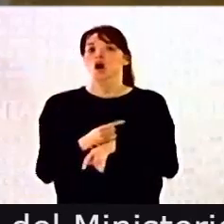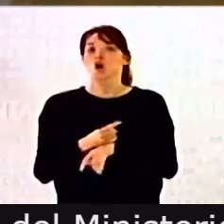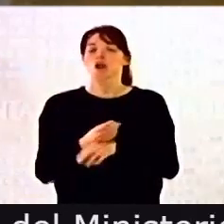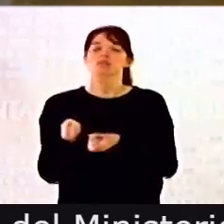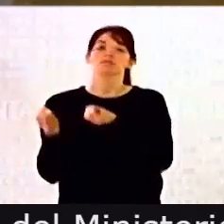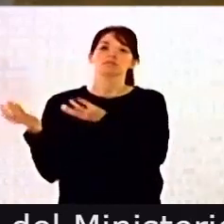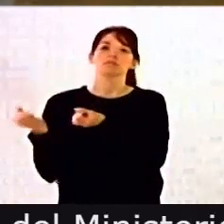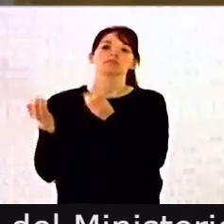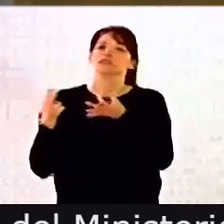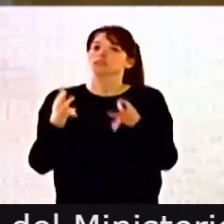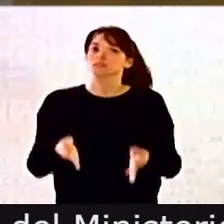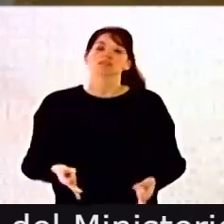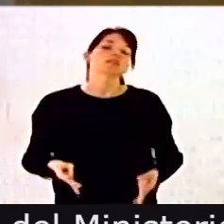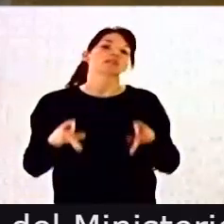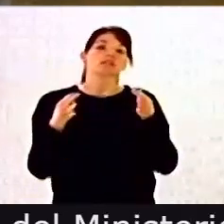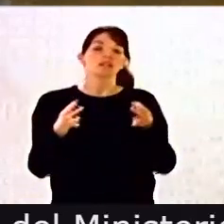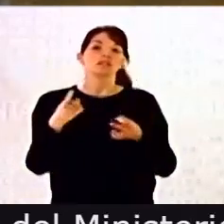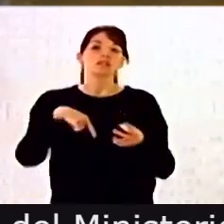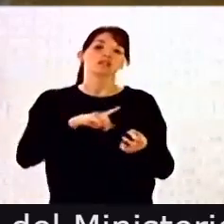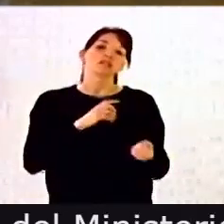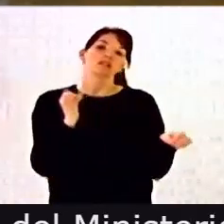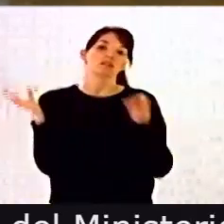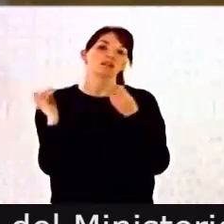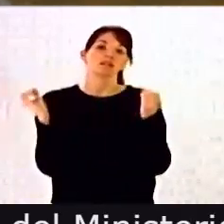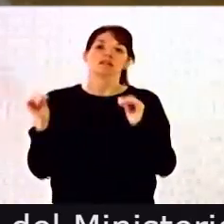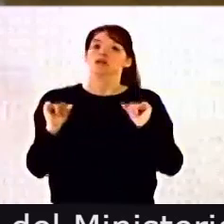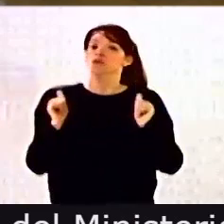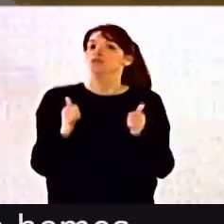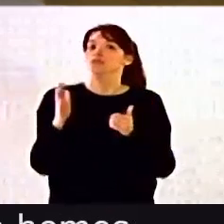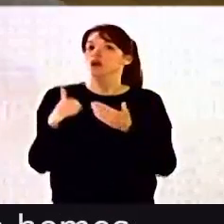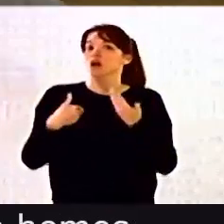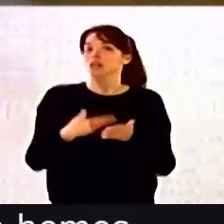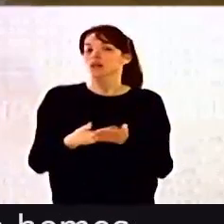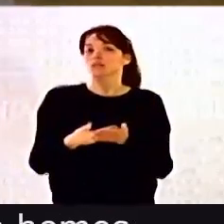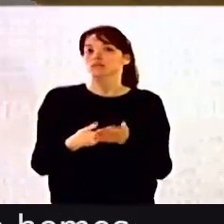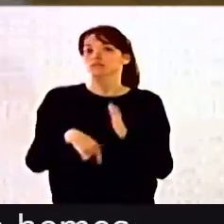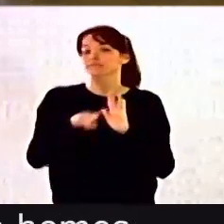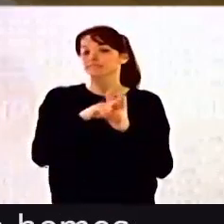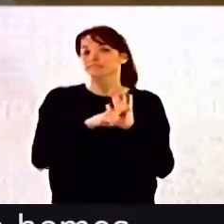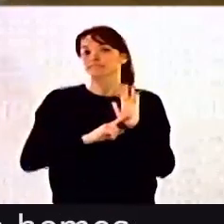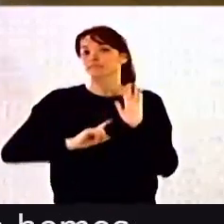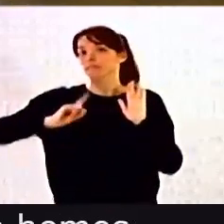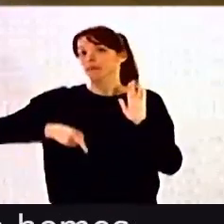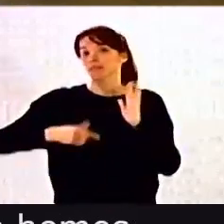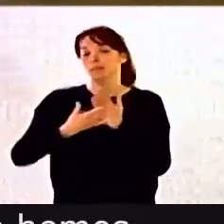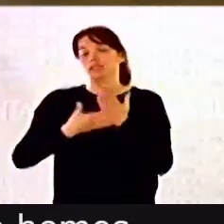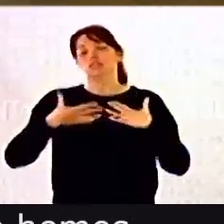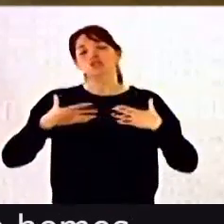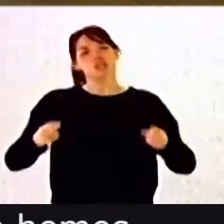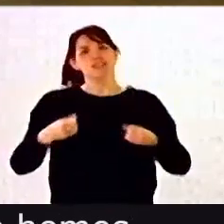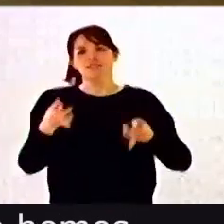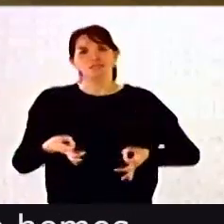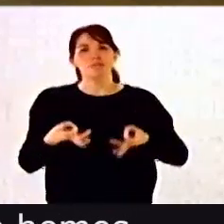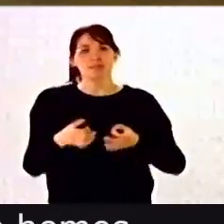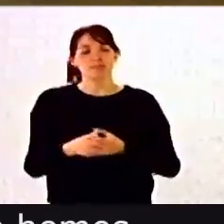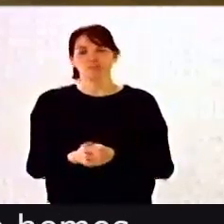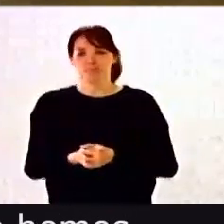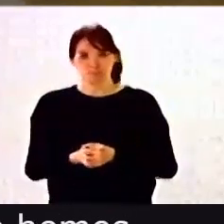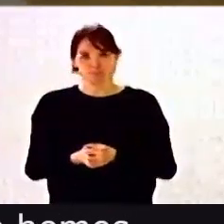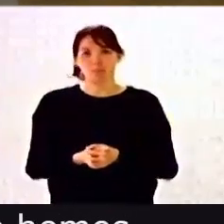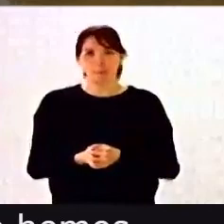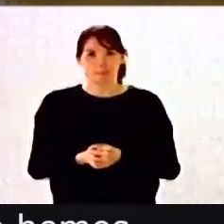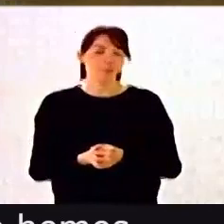y siempre hemos informado desde el primer momento con los criterios que establecía el Ministerio de Sanidad, siempre. Es